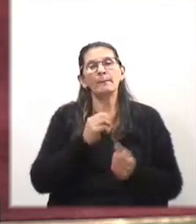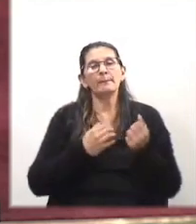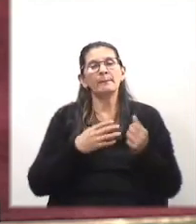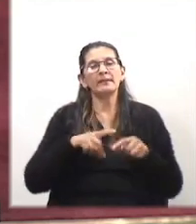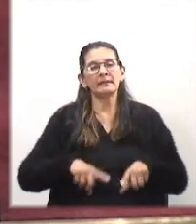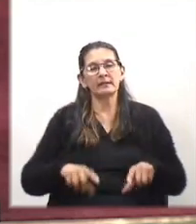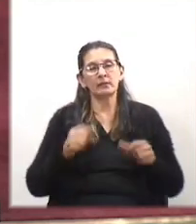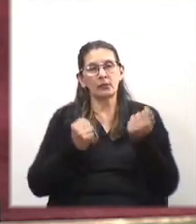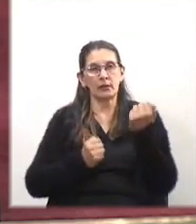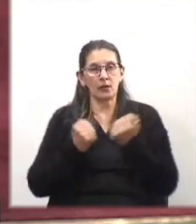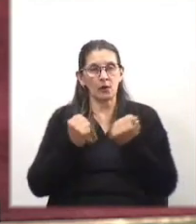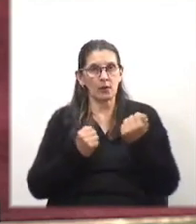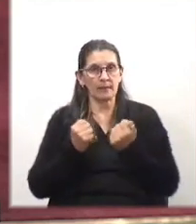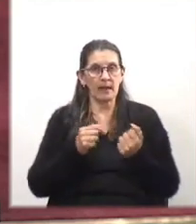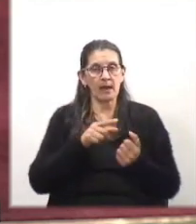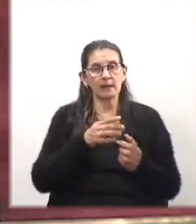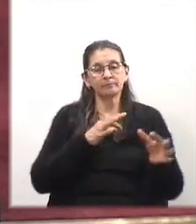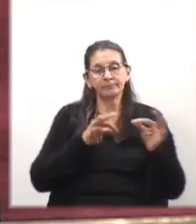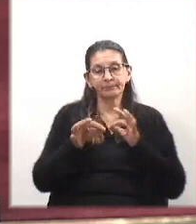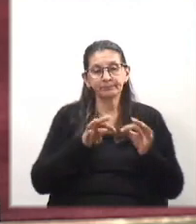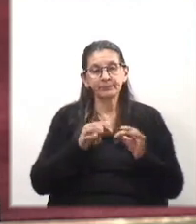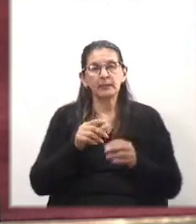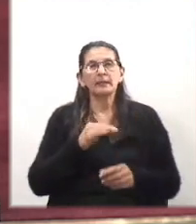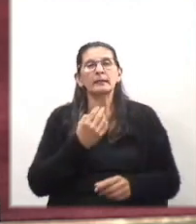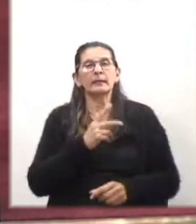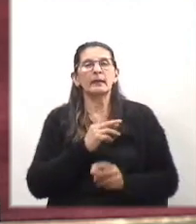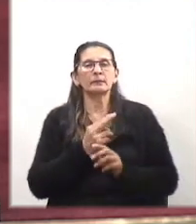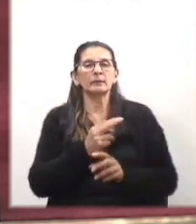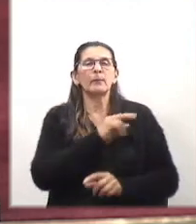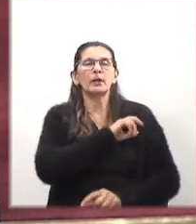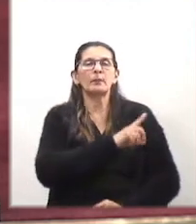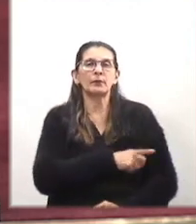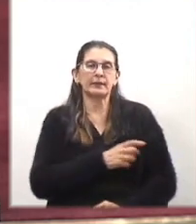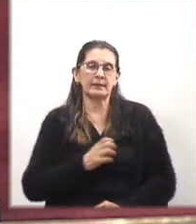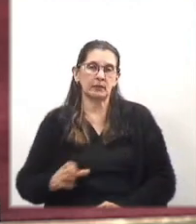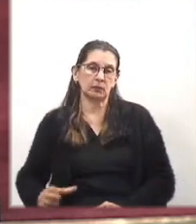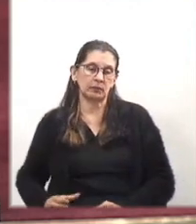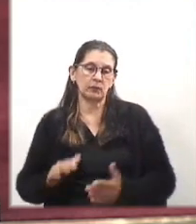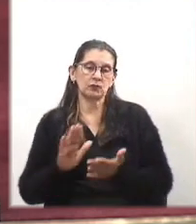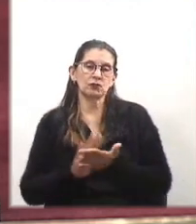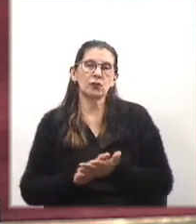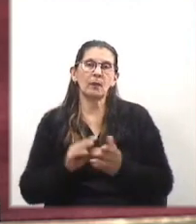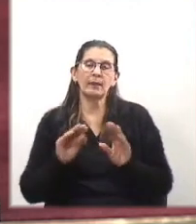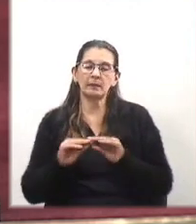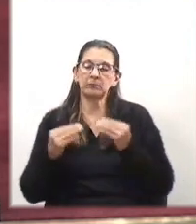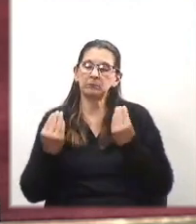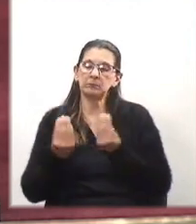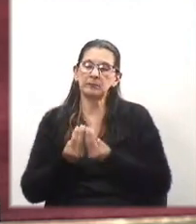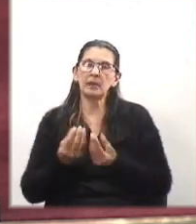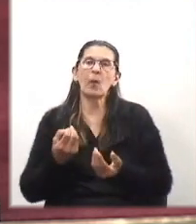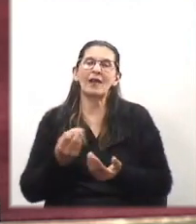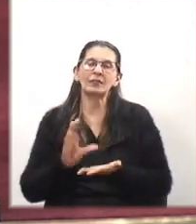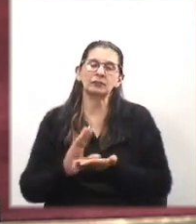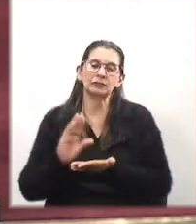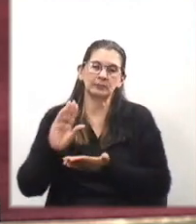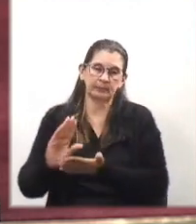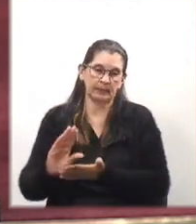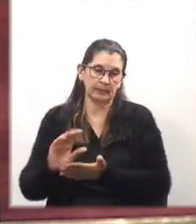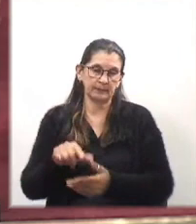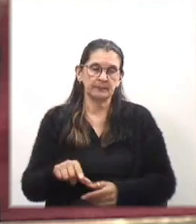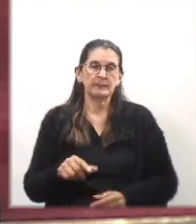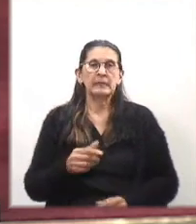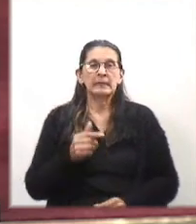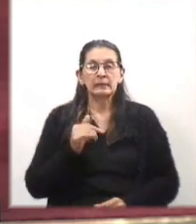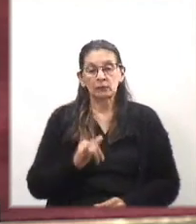Economía y Finanzas, mientras la misma no esté operativa por el Poder Ejecutivo, sobre el monto de cada transferencia a efectuarse. En